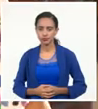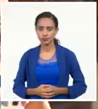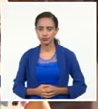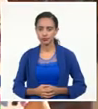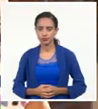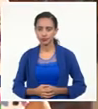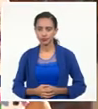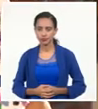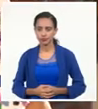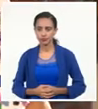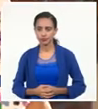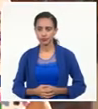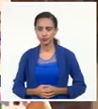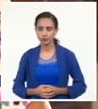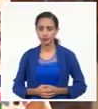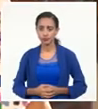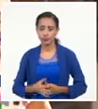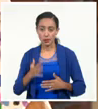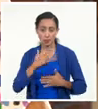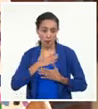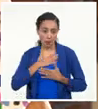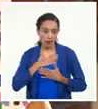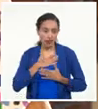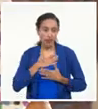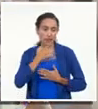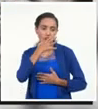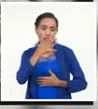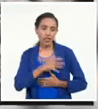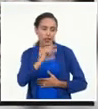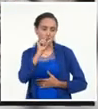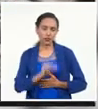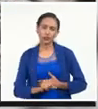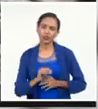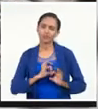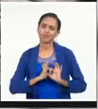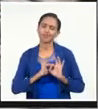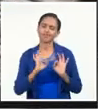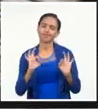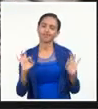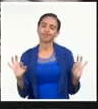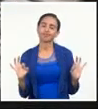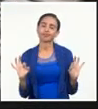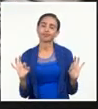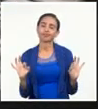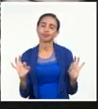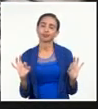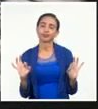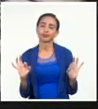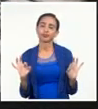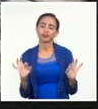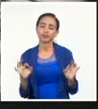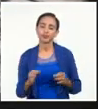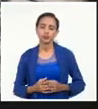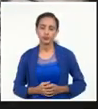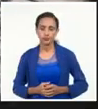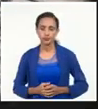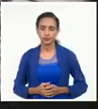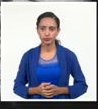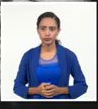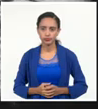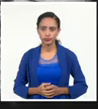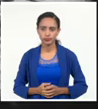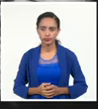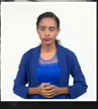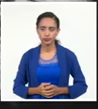Para mí, ya te digo, una personalidad increíble, imposible de desconocer por los